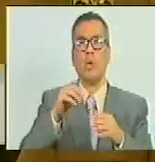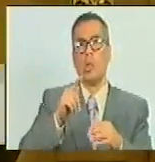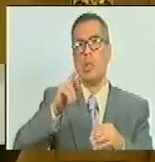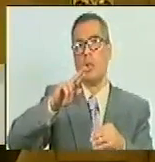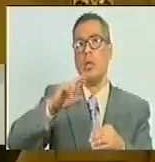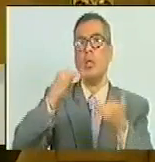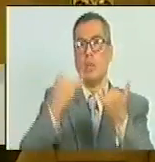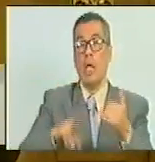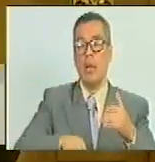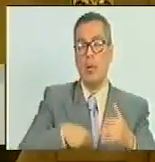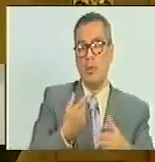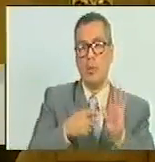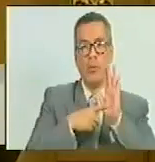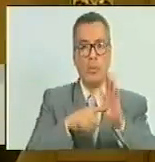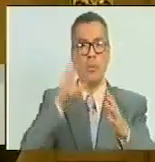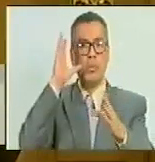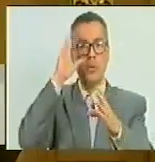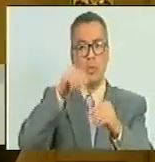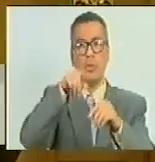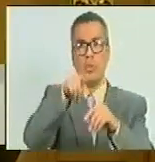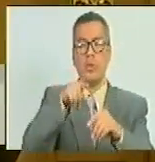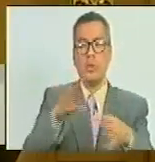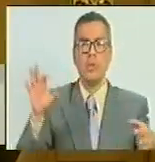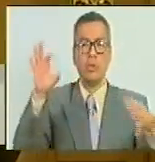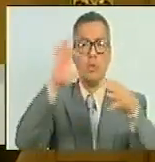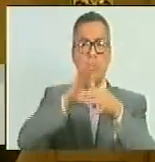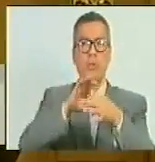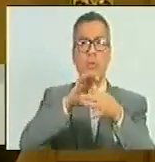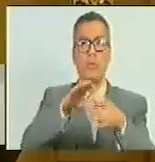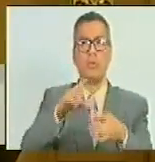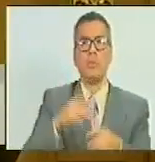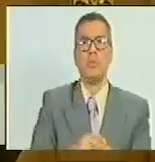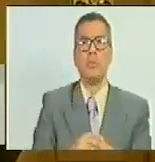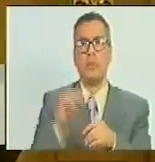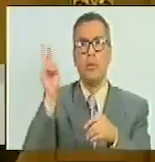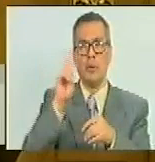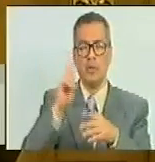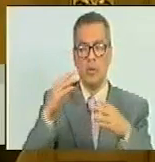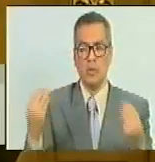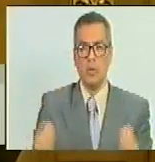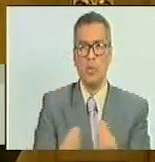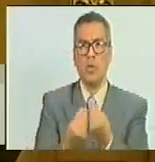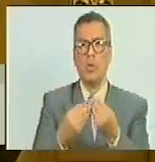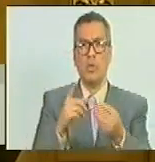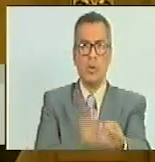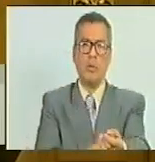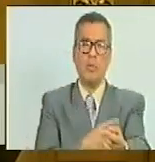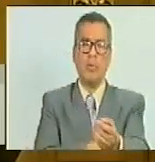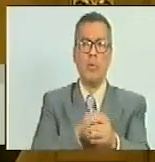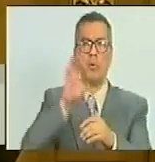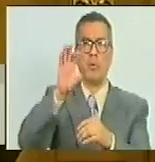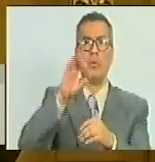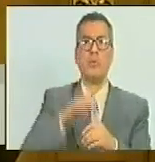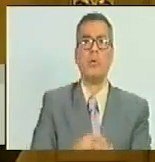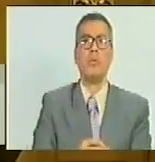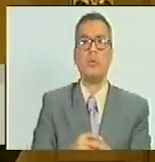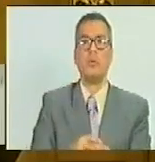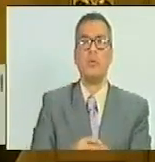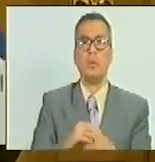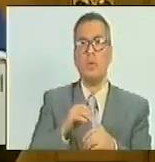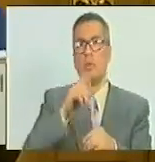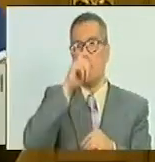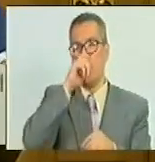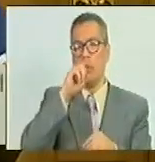ya es posible mostrar resultados de esa alianza entre Venezuela y el hermano país. Para el año